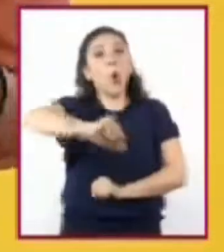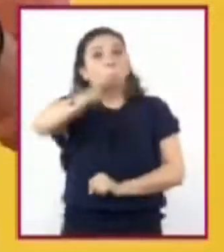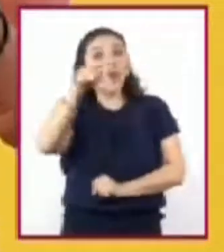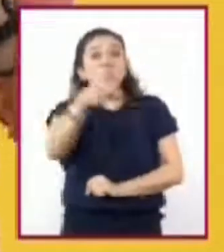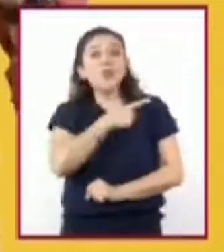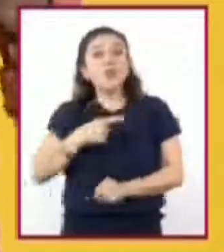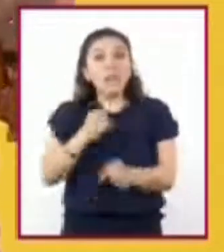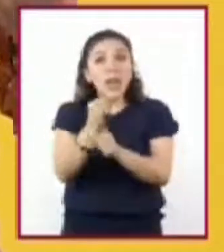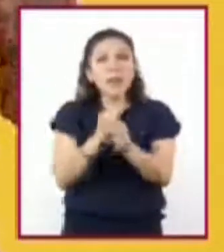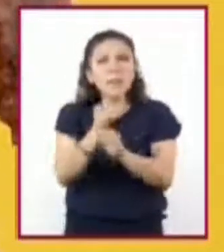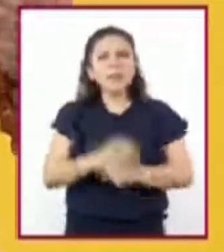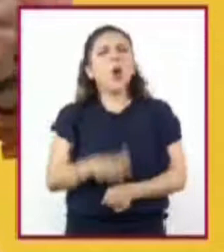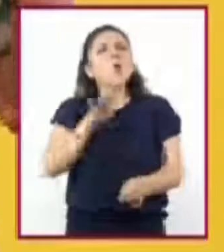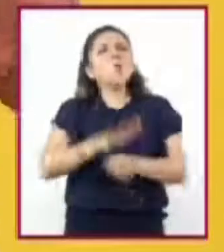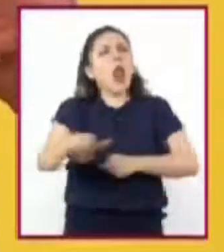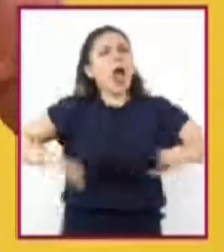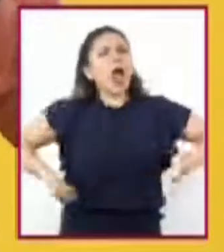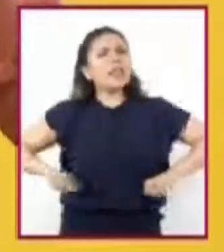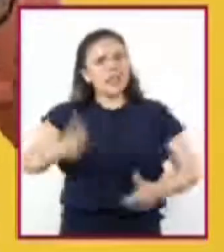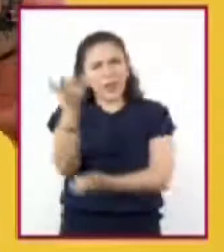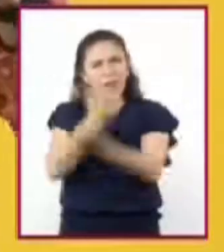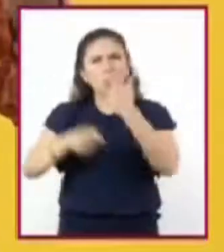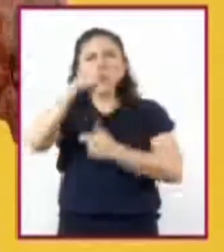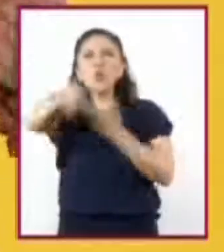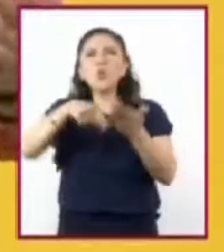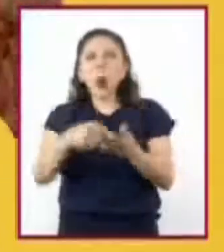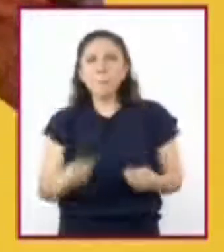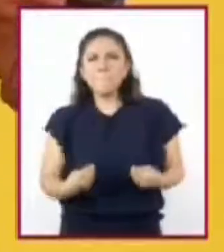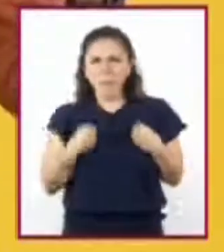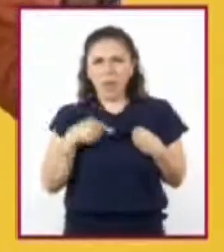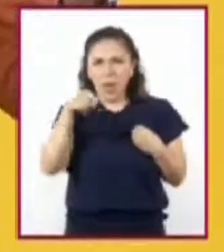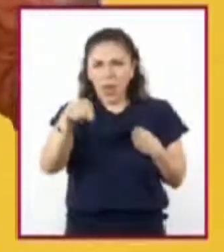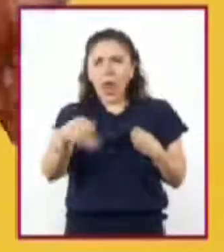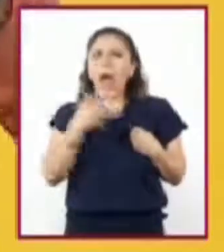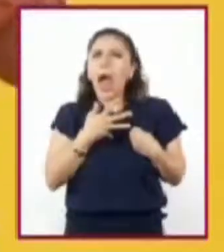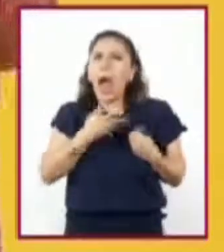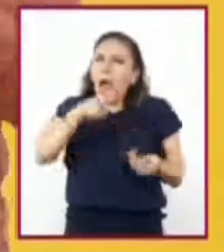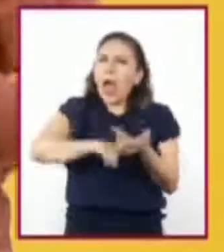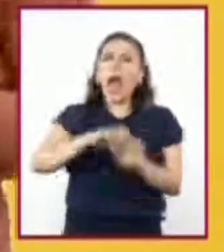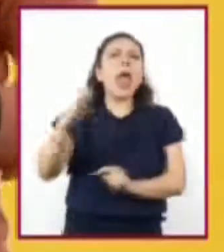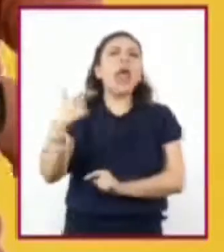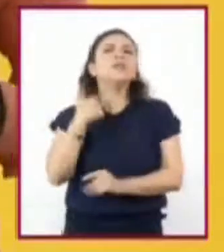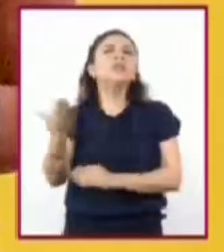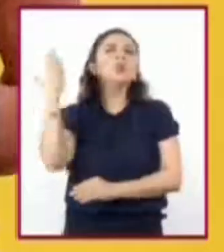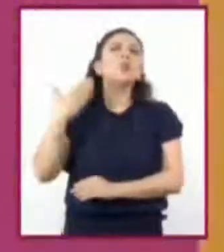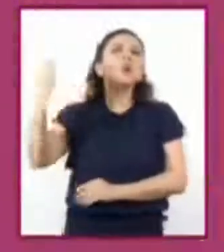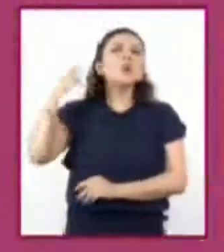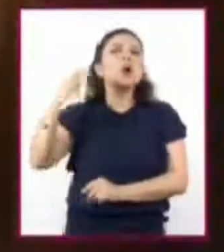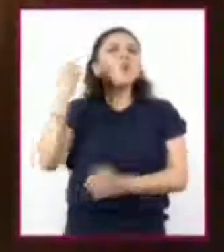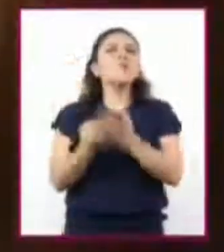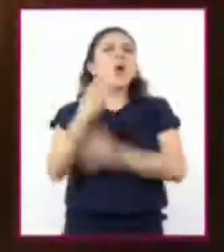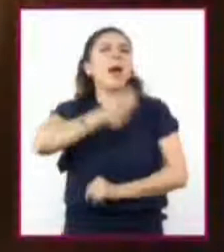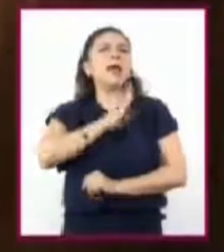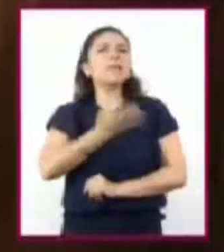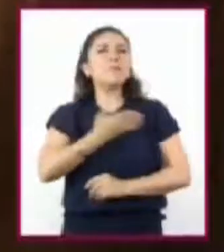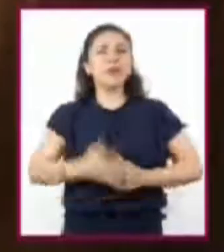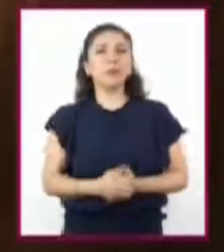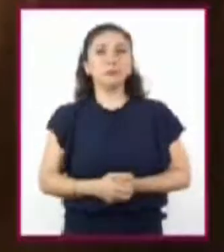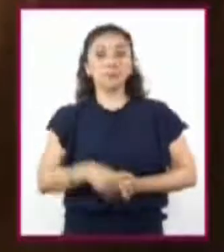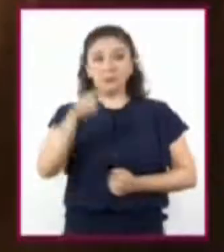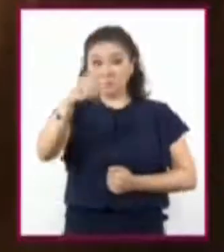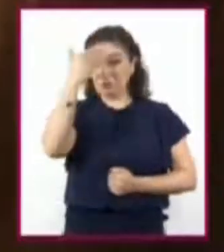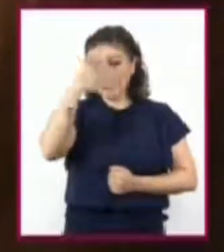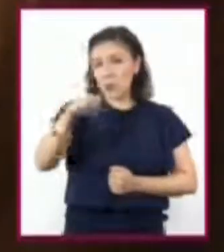investigar. ¿Qué actividad económica en su entidad tuvo su origen en el virreinato? ¡Vamos al video! ¿Sabías que durante